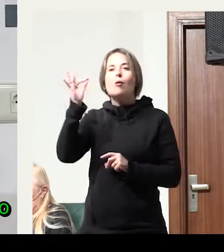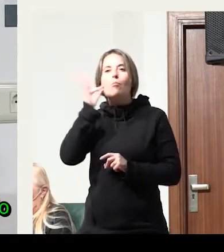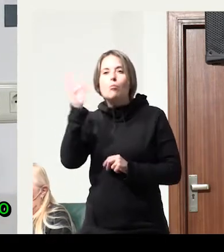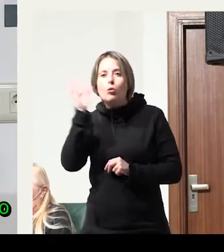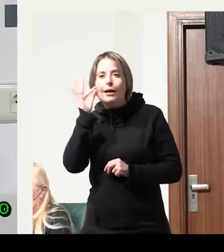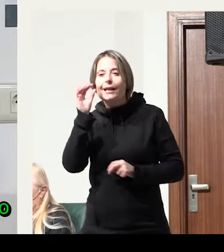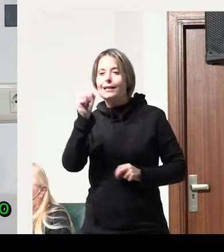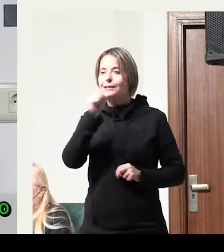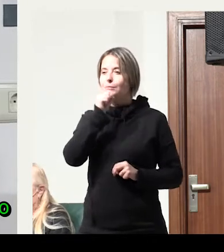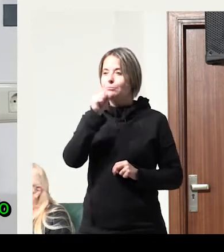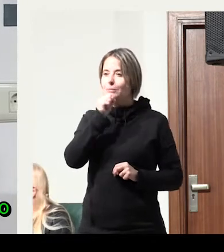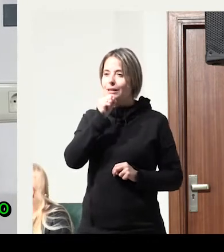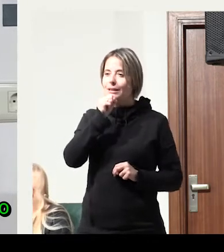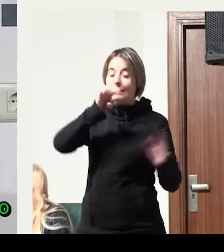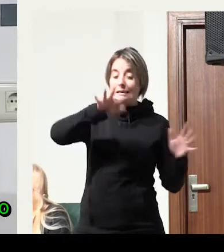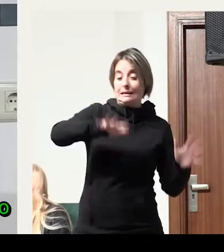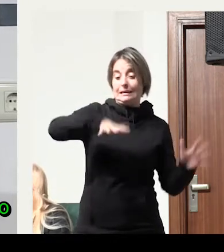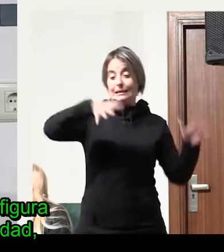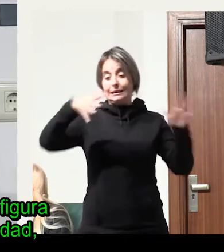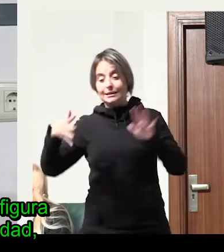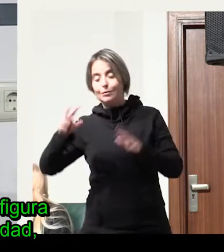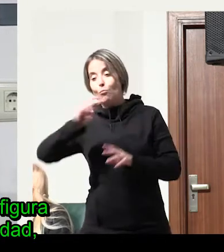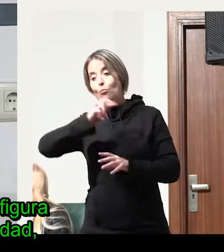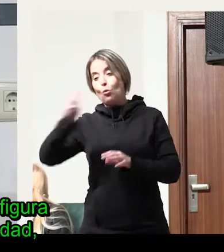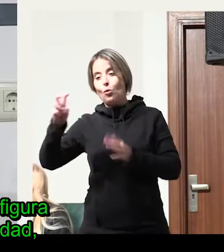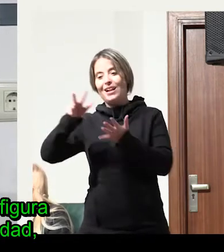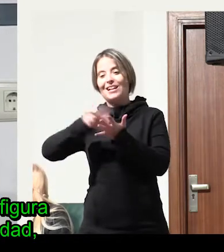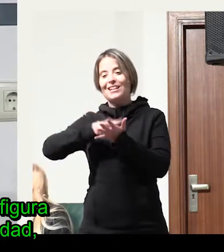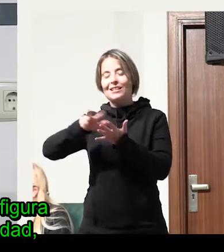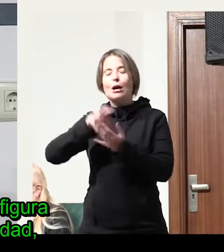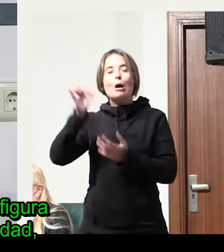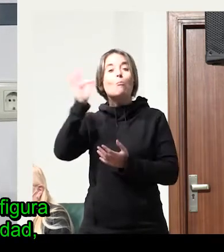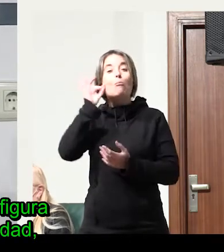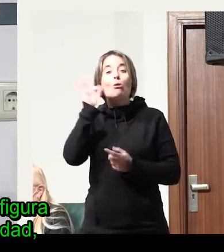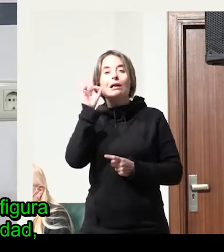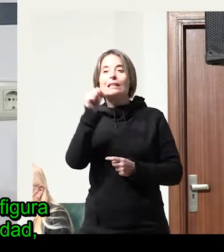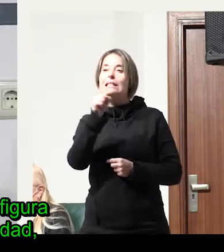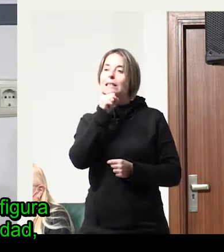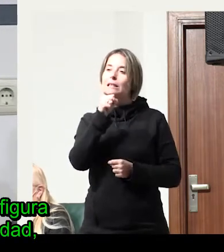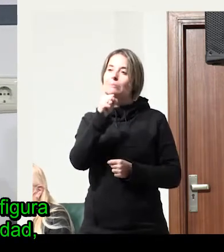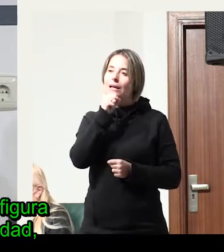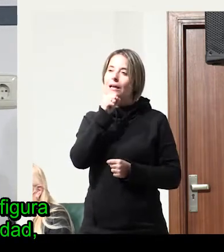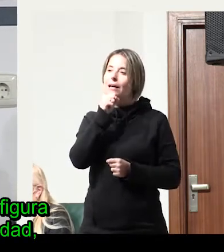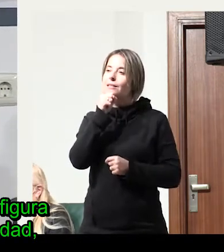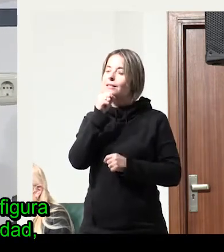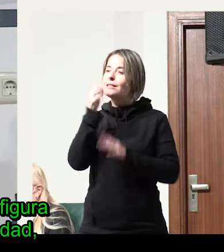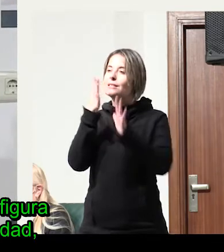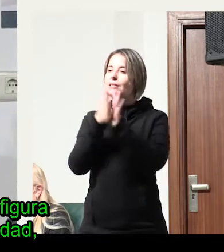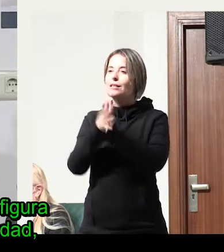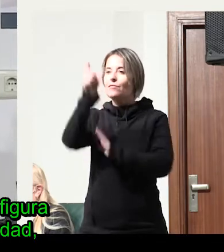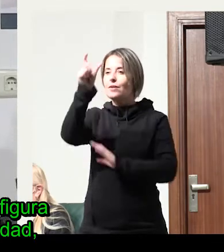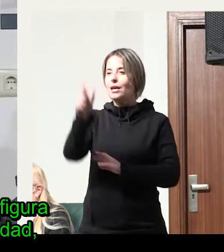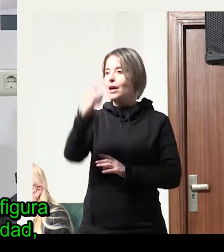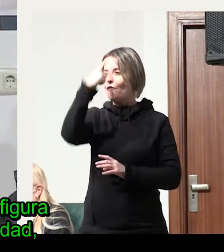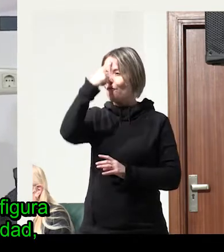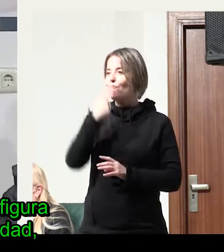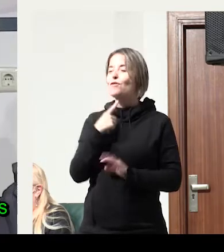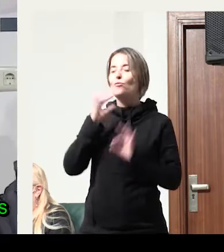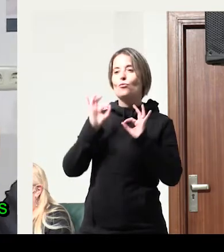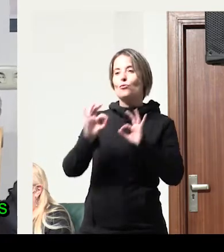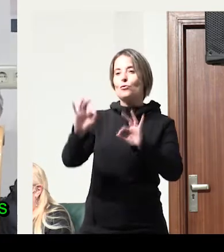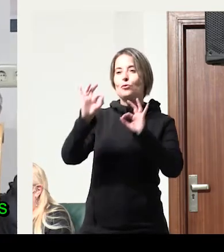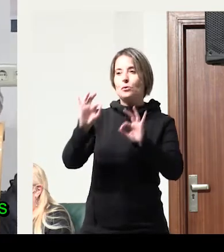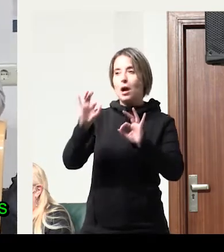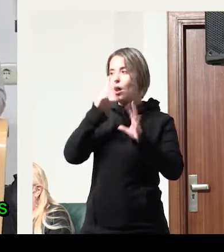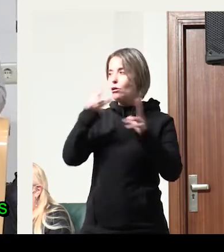hemos traducido en plural al castellano, mujeres viejas como una nueva figura que estaría saliendo en la sociedad,